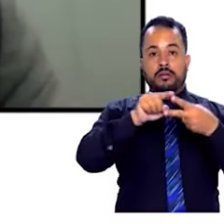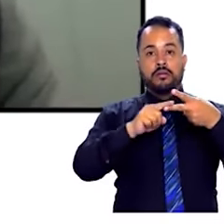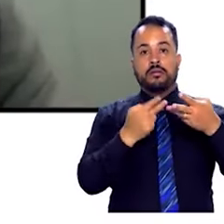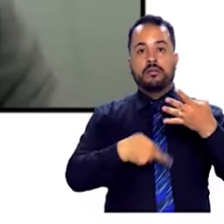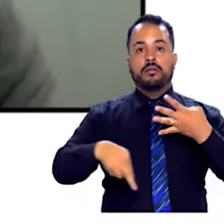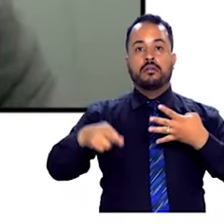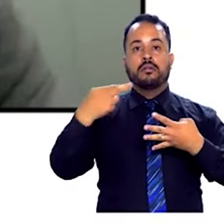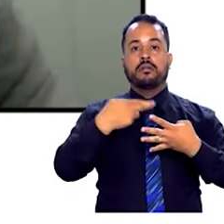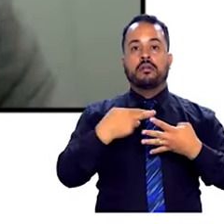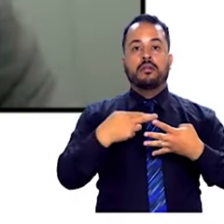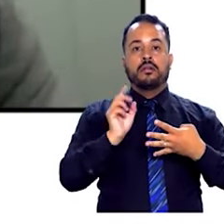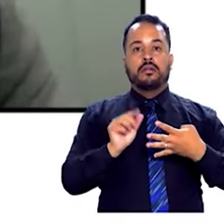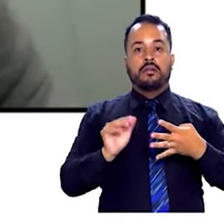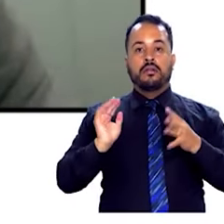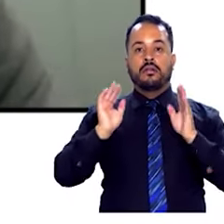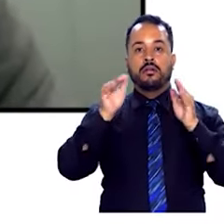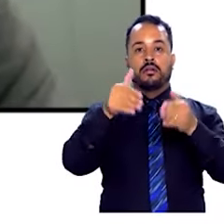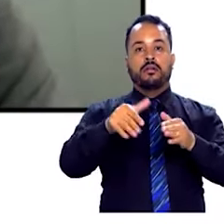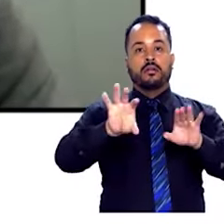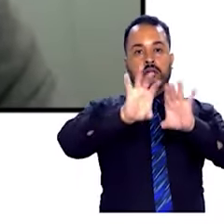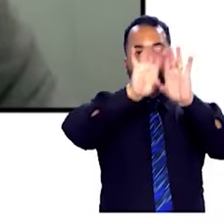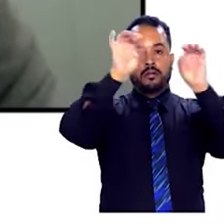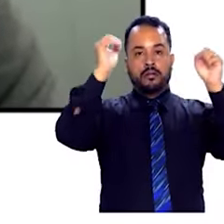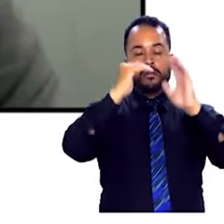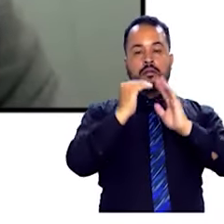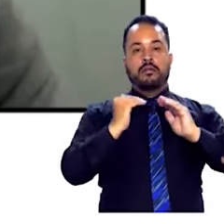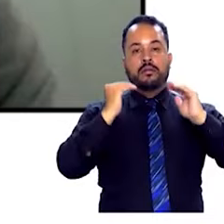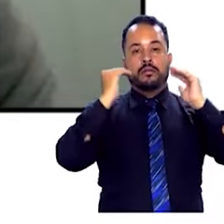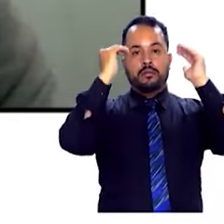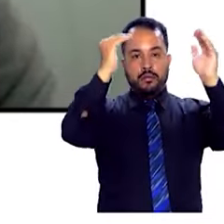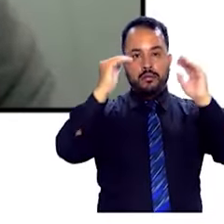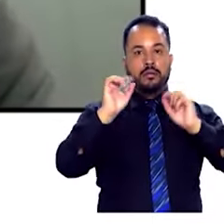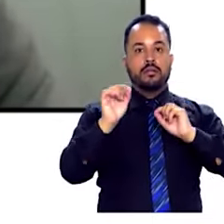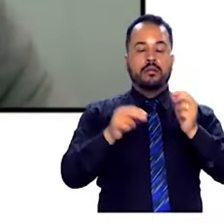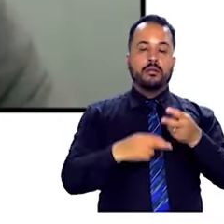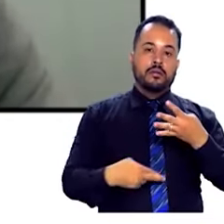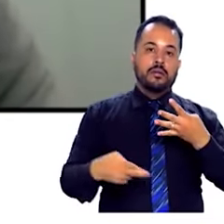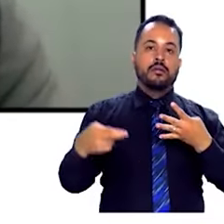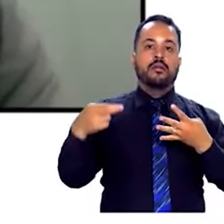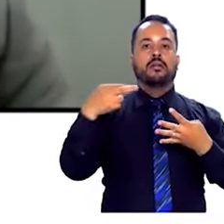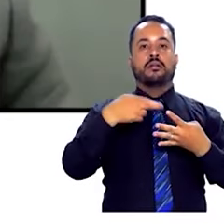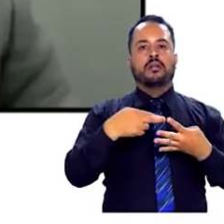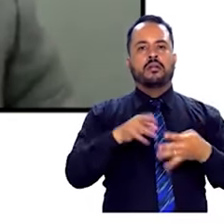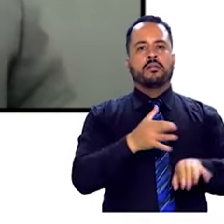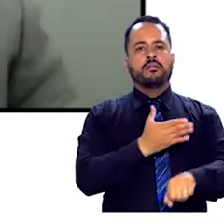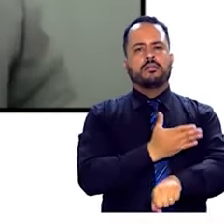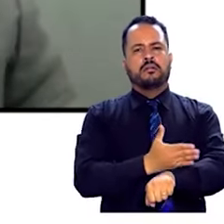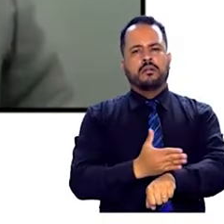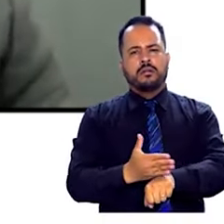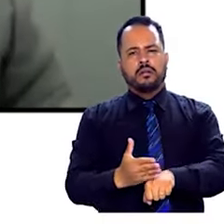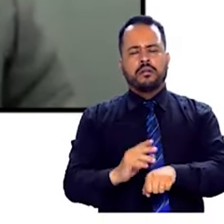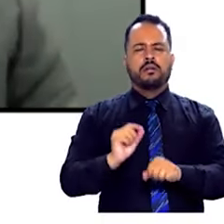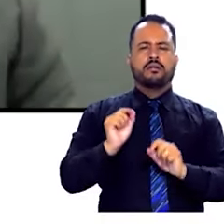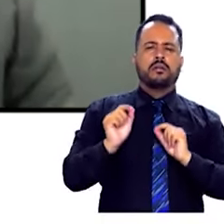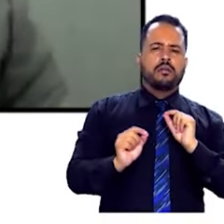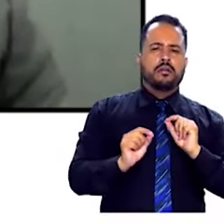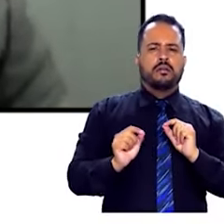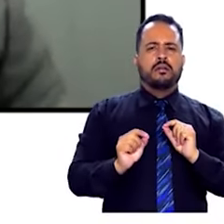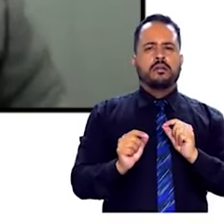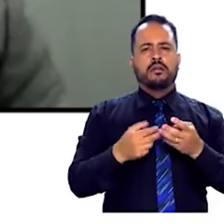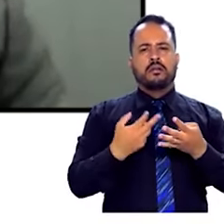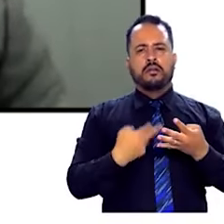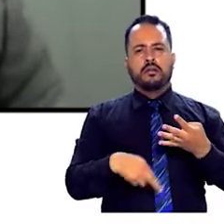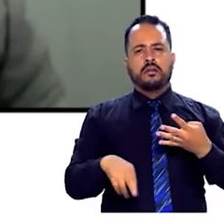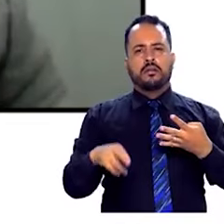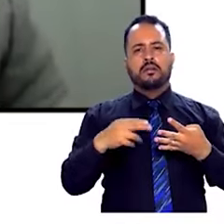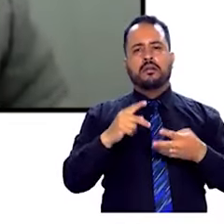para situaciones en que Uno el Estado Nacional es parte Y dos la causa tiene un valor una